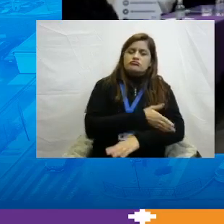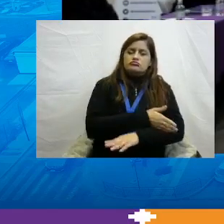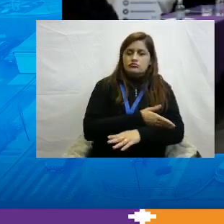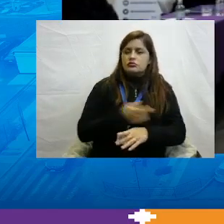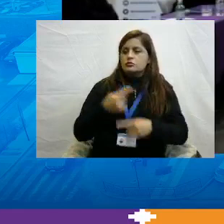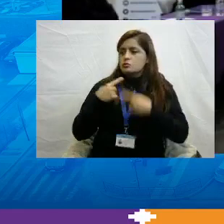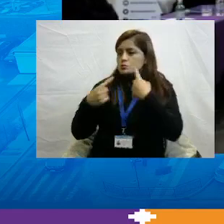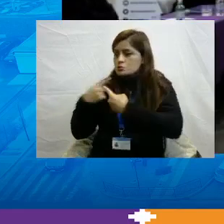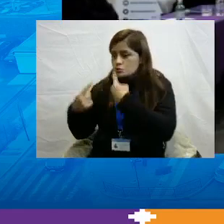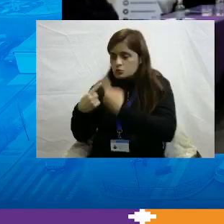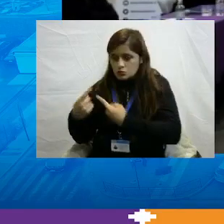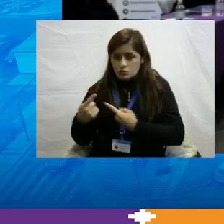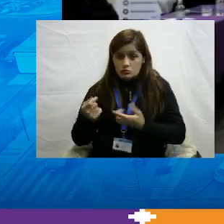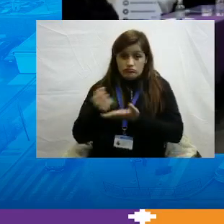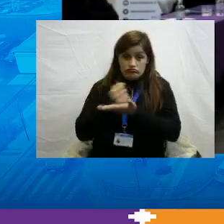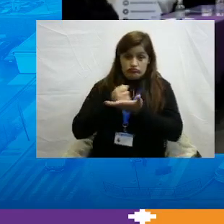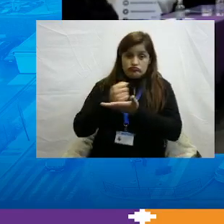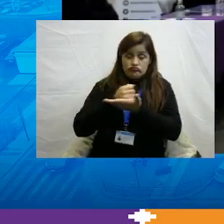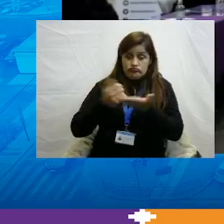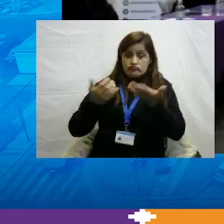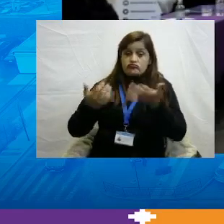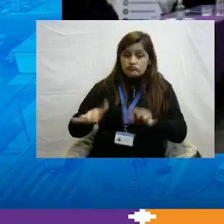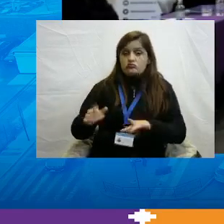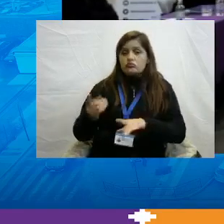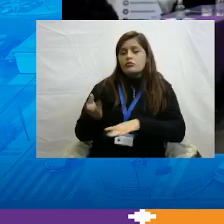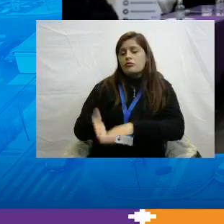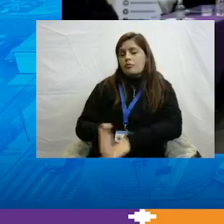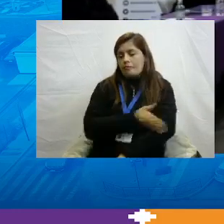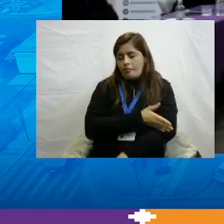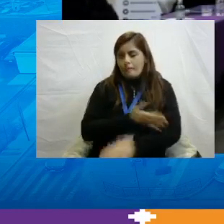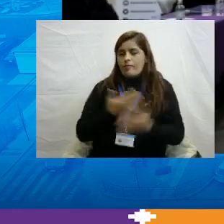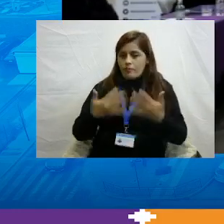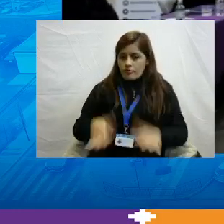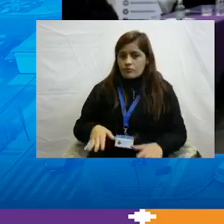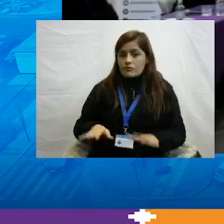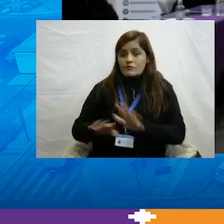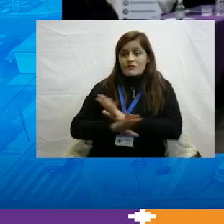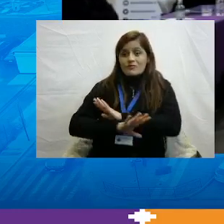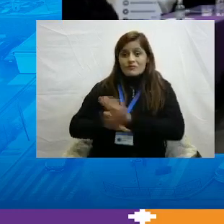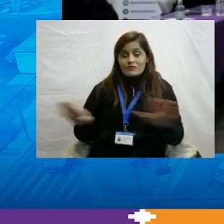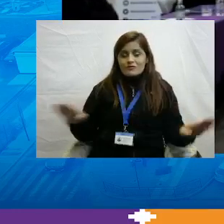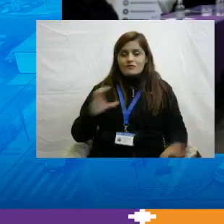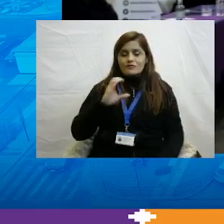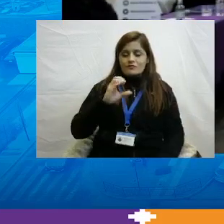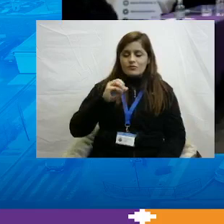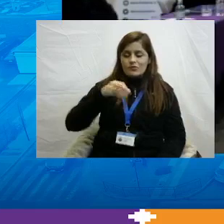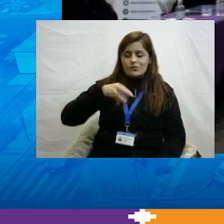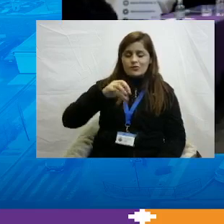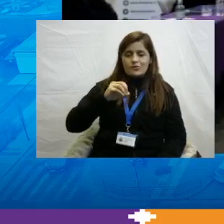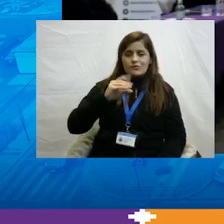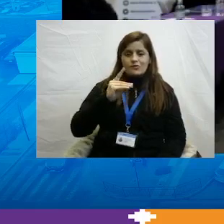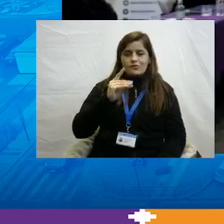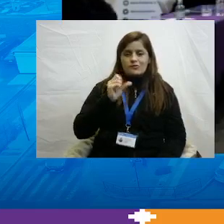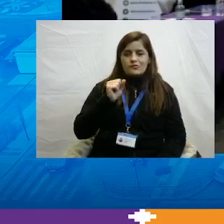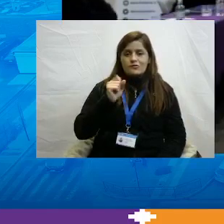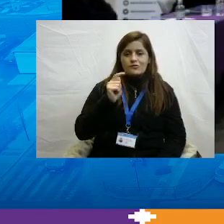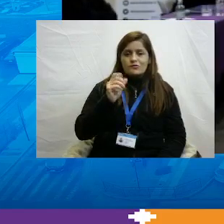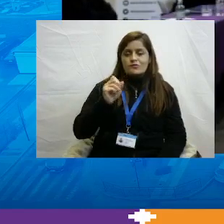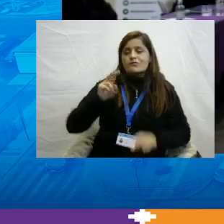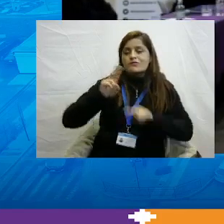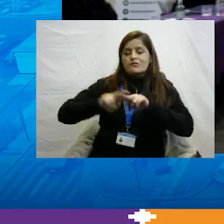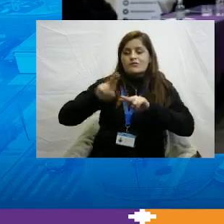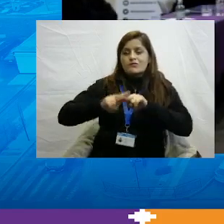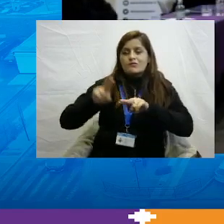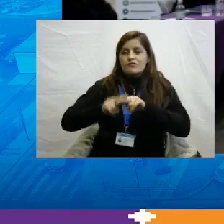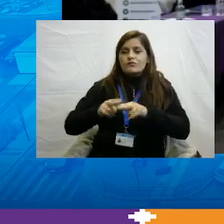mismas agrupaciones, ¿cierto?, habían planteado la posibilidad de dar término al comodato para generar un proyecto que integre toda la